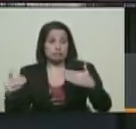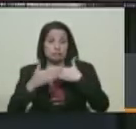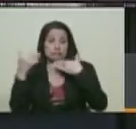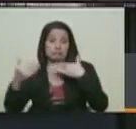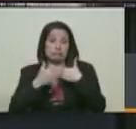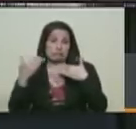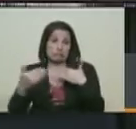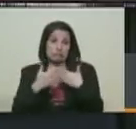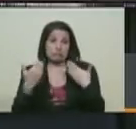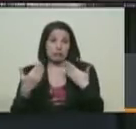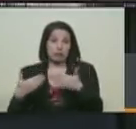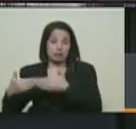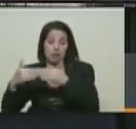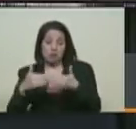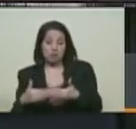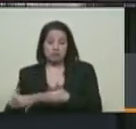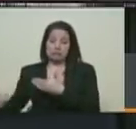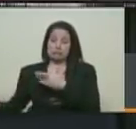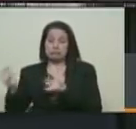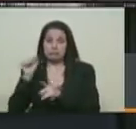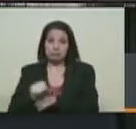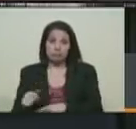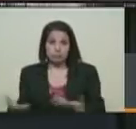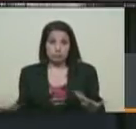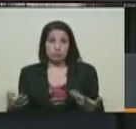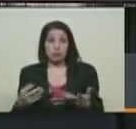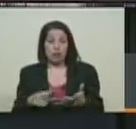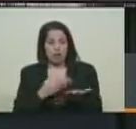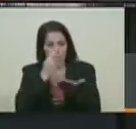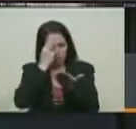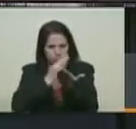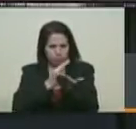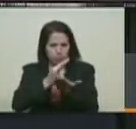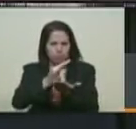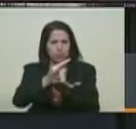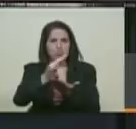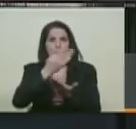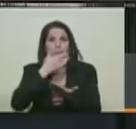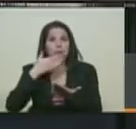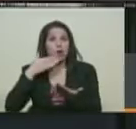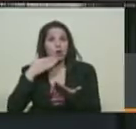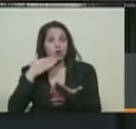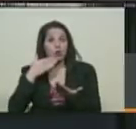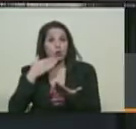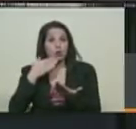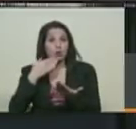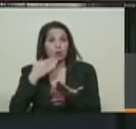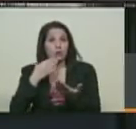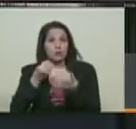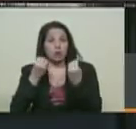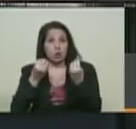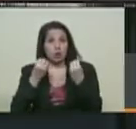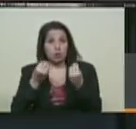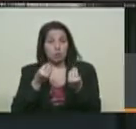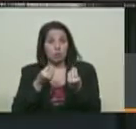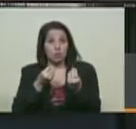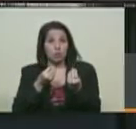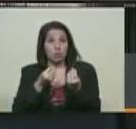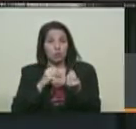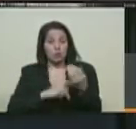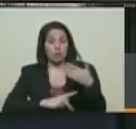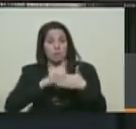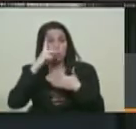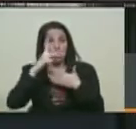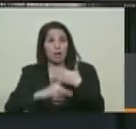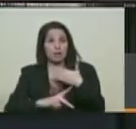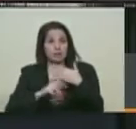hemos llevado adelante con lealtad. Ahora vamos a actualizar el Plan de la Patria que nos va a